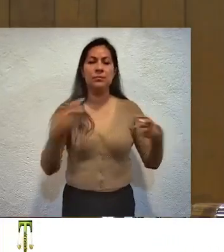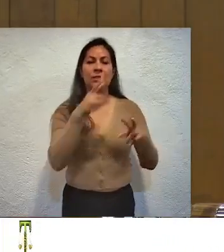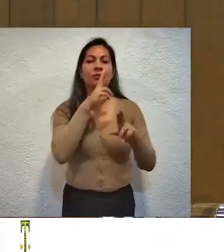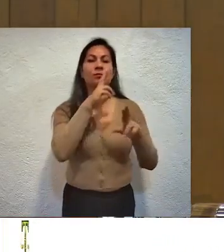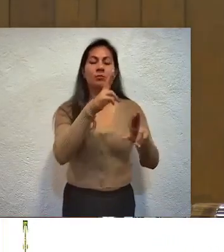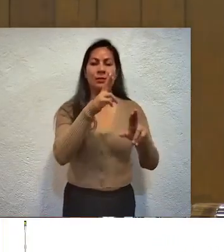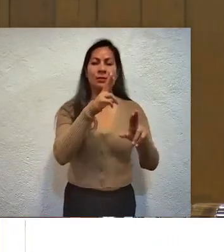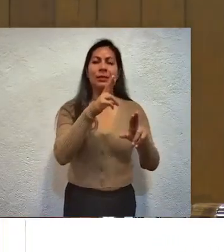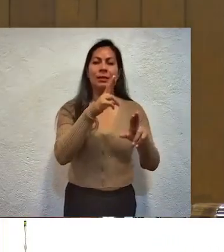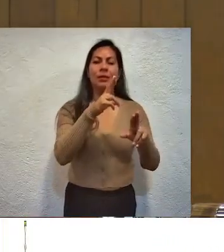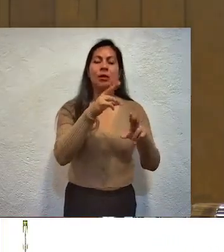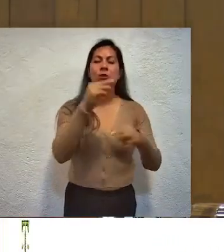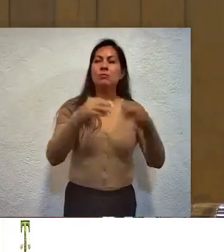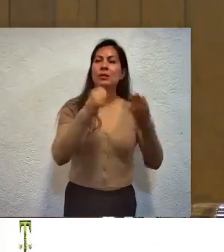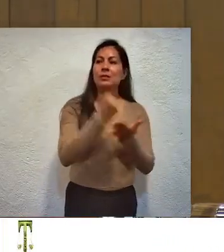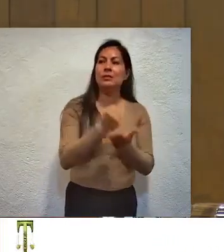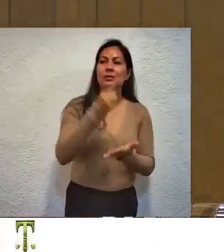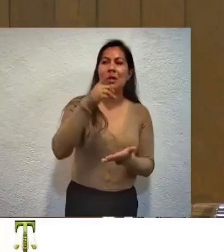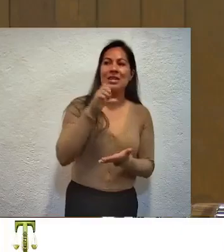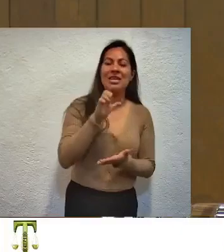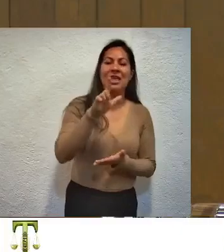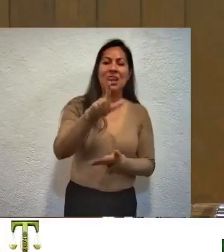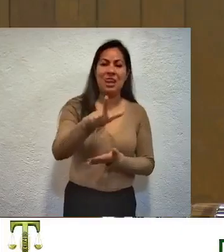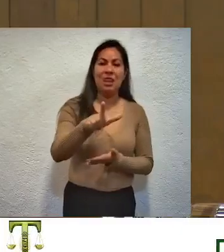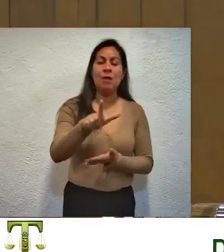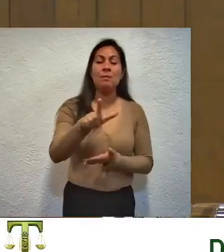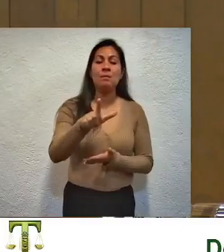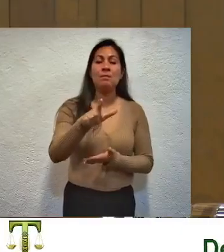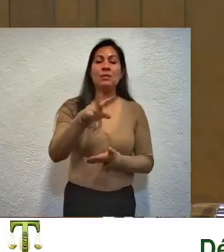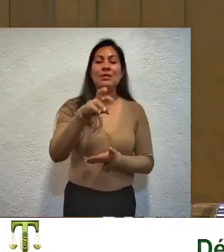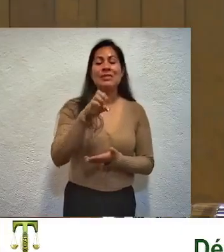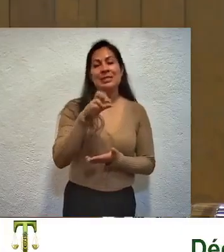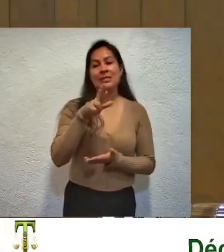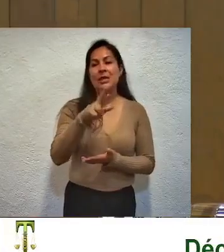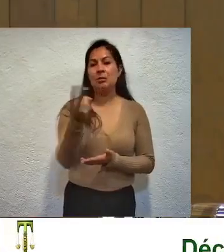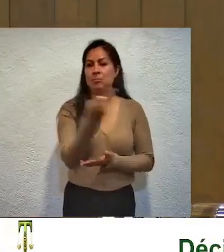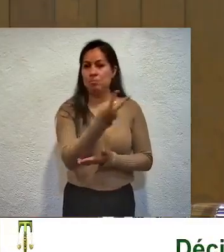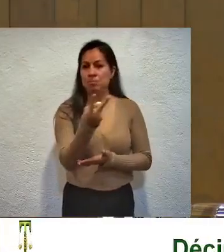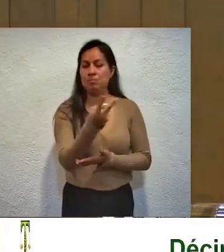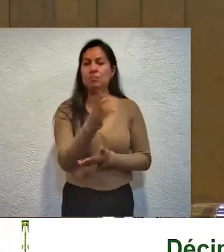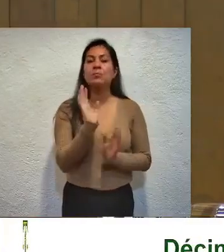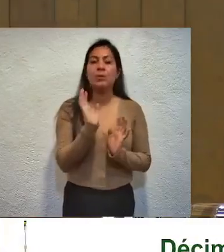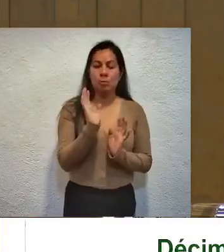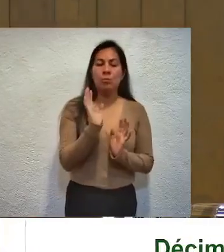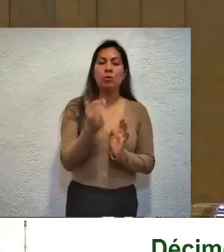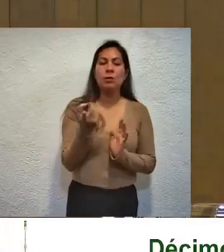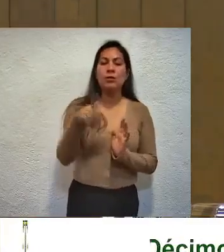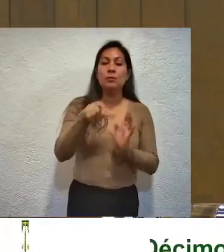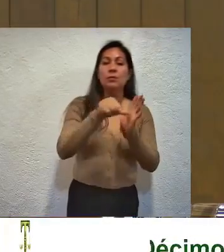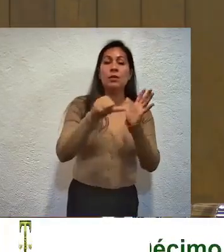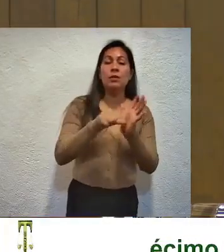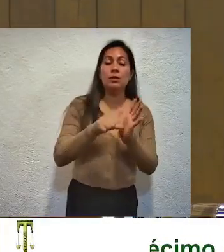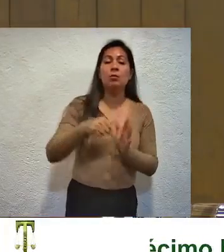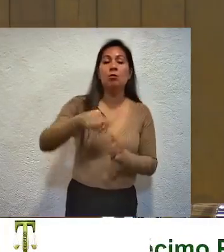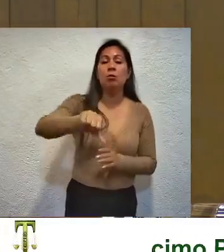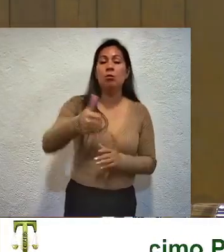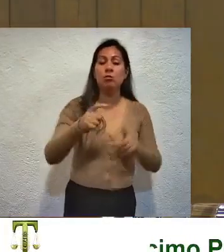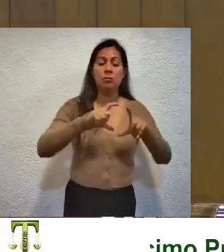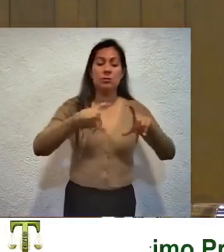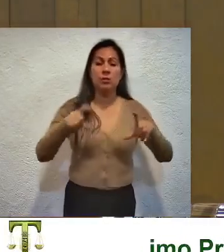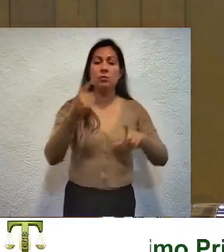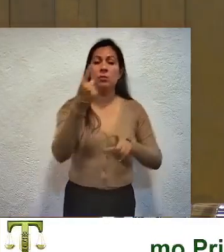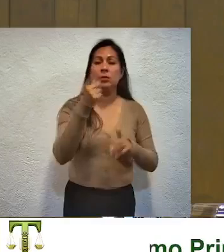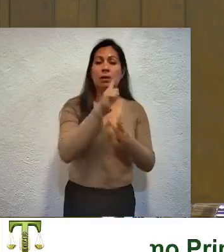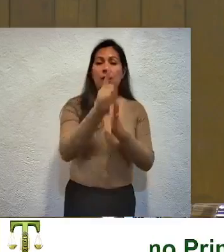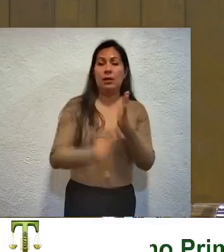resolución presencial los magistrados Daniel Preciado Temiquel y César Salgado Alpizar, por lo que en términos del artículo 11, párrafo